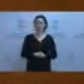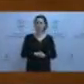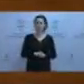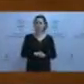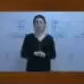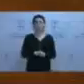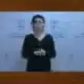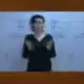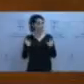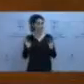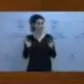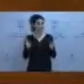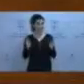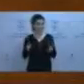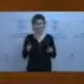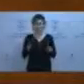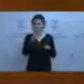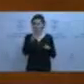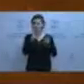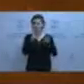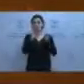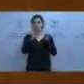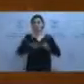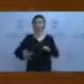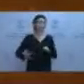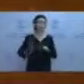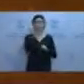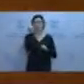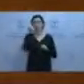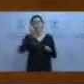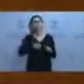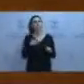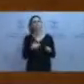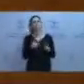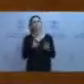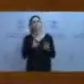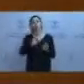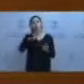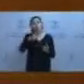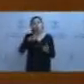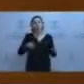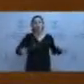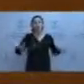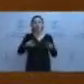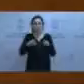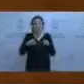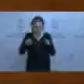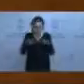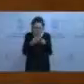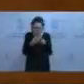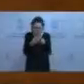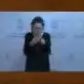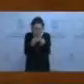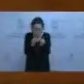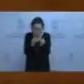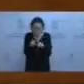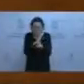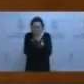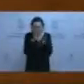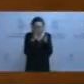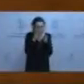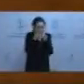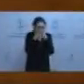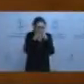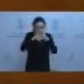Pues sí, nos molesta que otros adopten acuerdos, pero que otros, un colectivo pequeño, reducido, que no se extienda a todos los sectores de